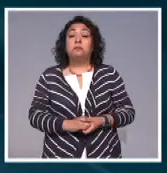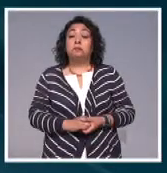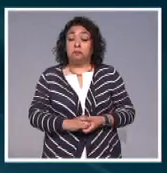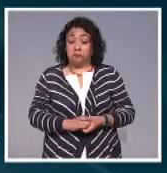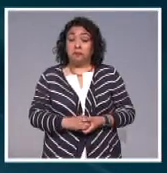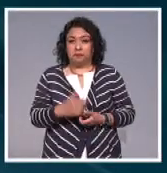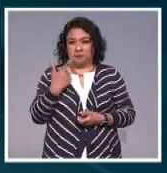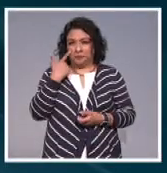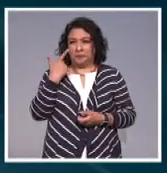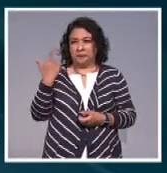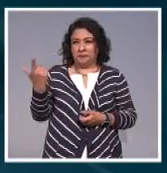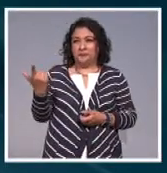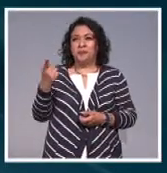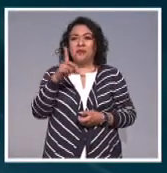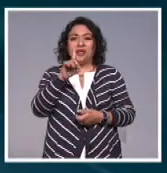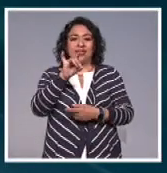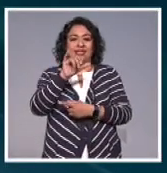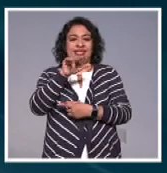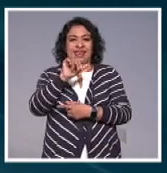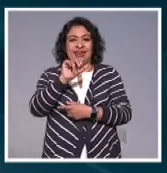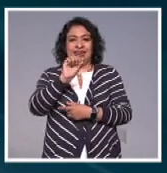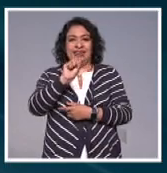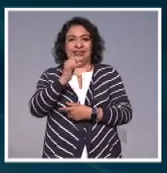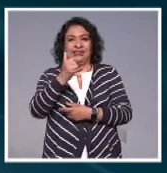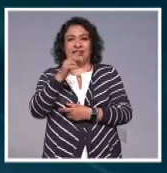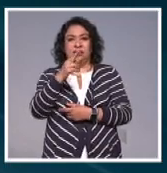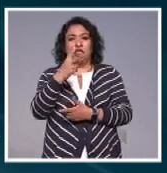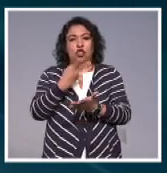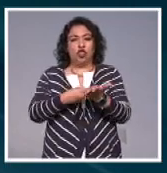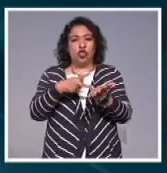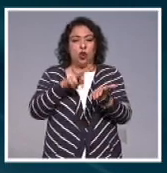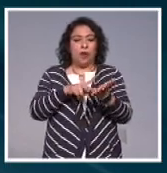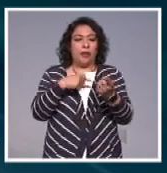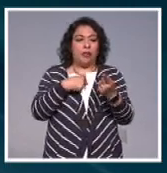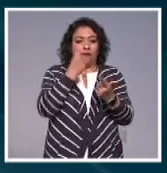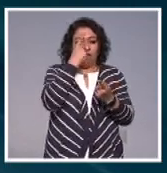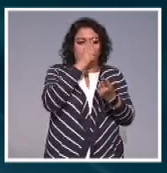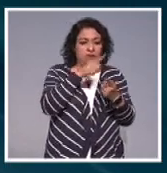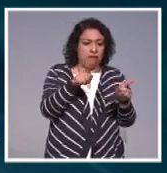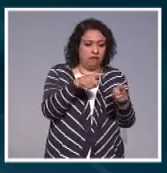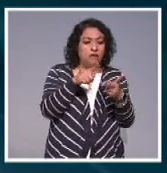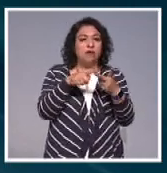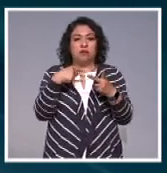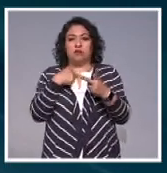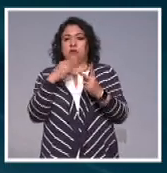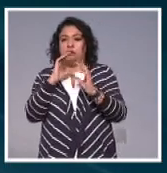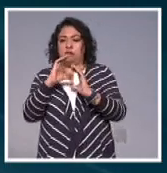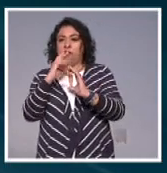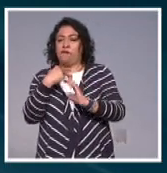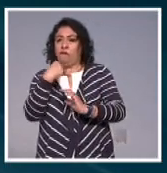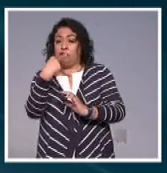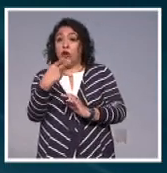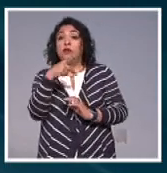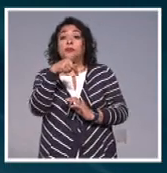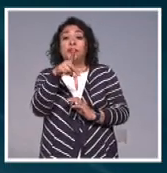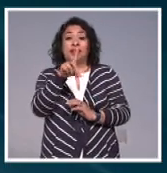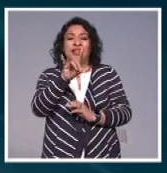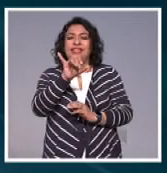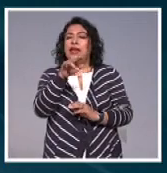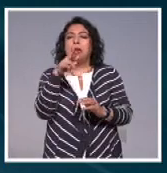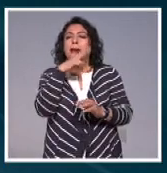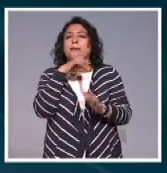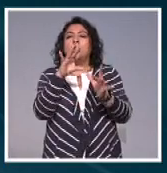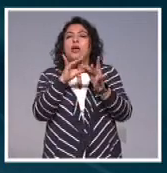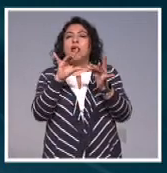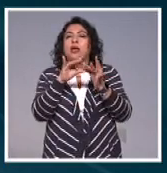Bien, ahí tuvimos a Diana Circe en una doble presencia como compositora y como intérprete. A propósito de lo cual, Diana, háblanos brevemente